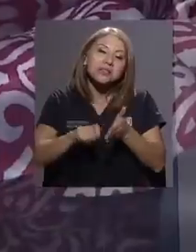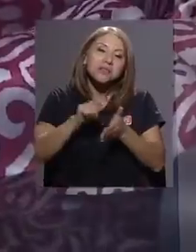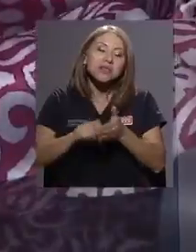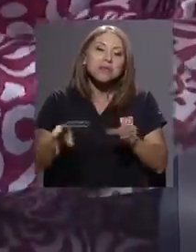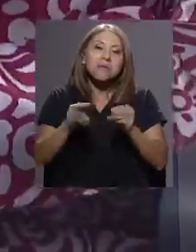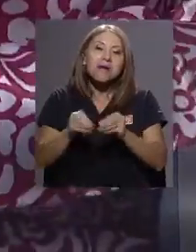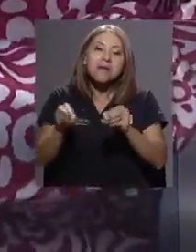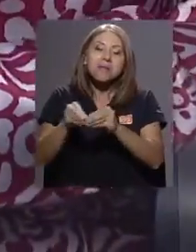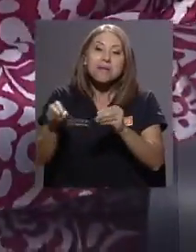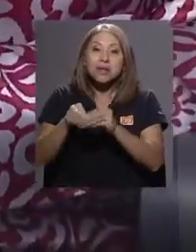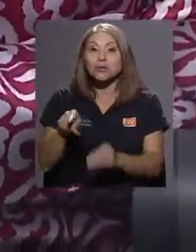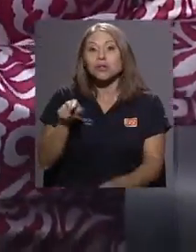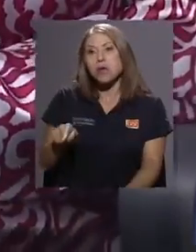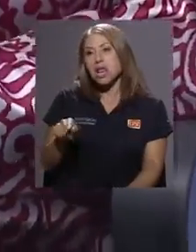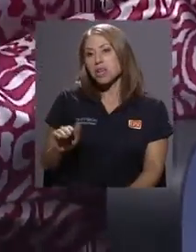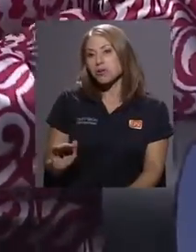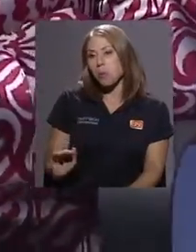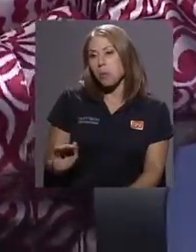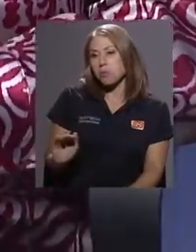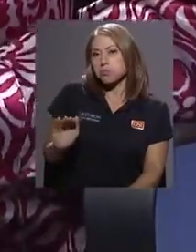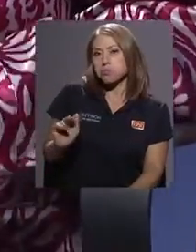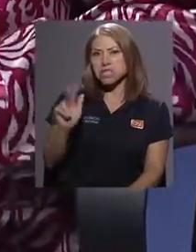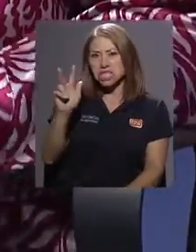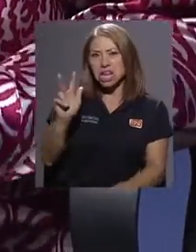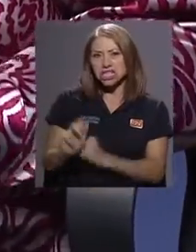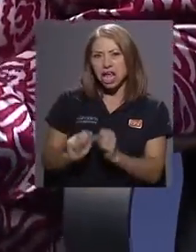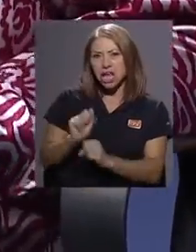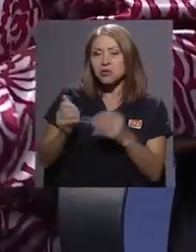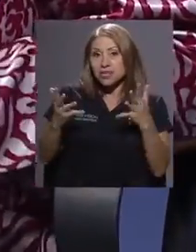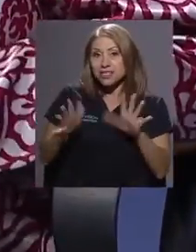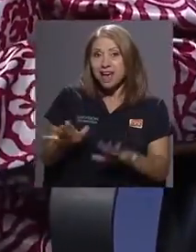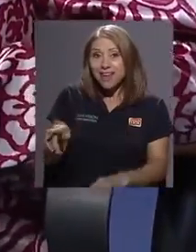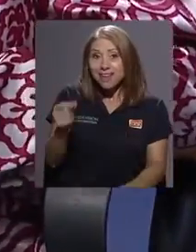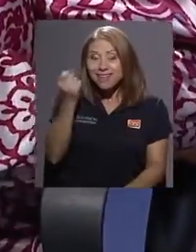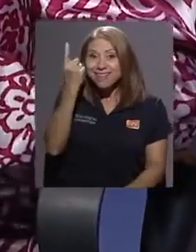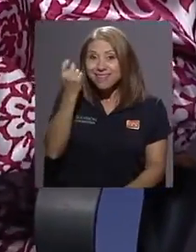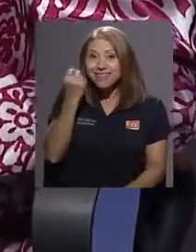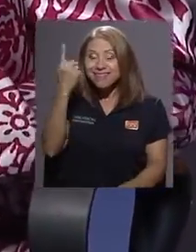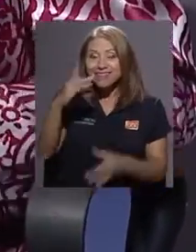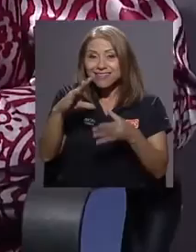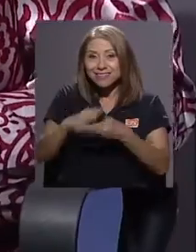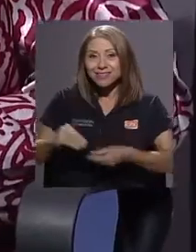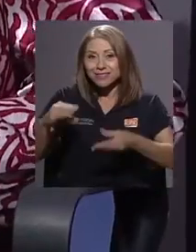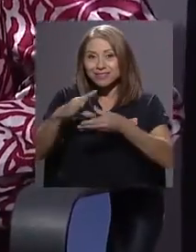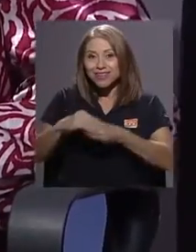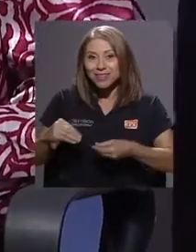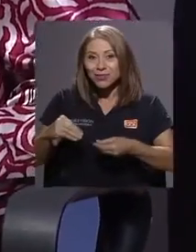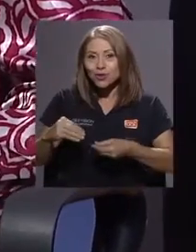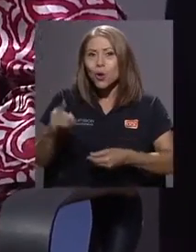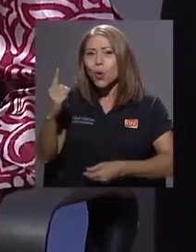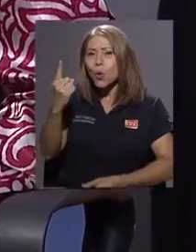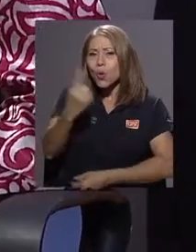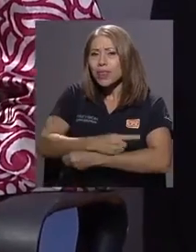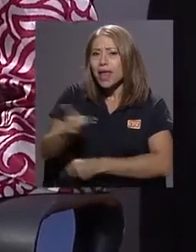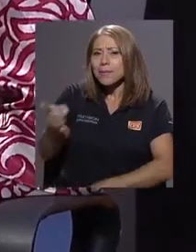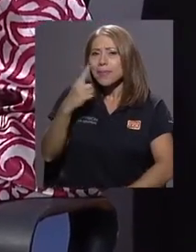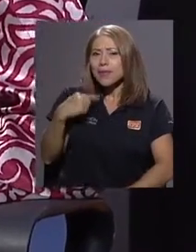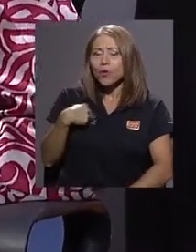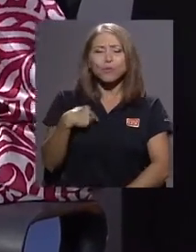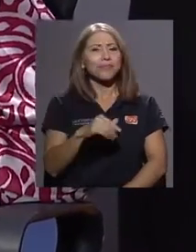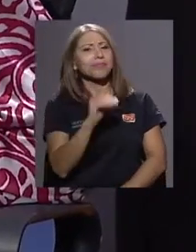poquito más grandecito como de 3 que ya él entendía los cuentos entonces un día me dice tita